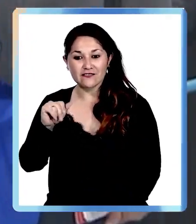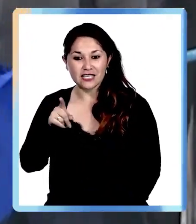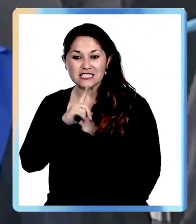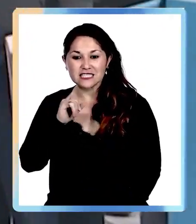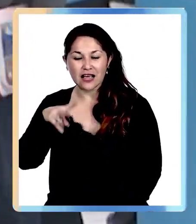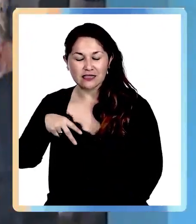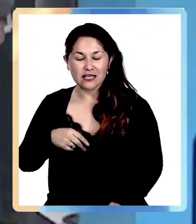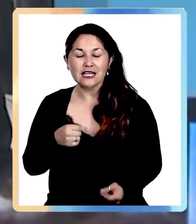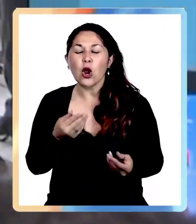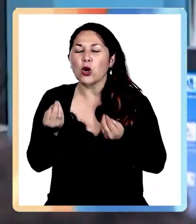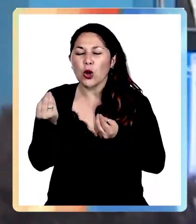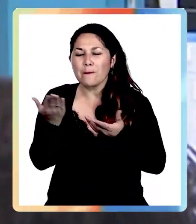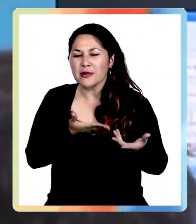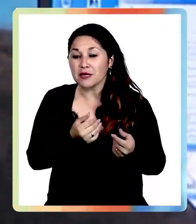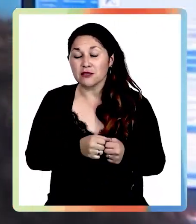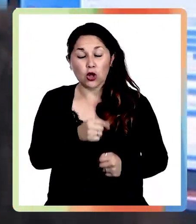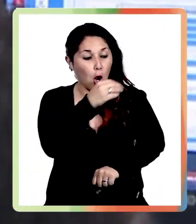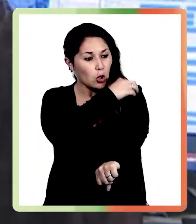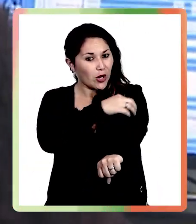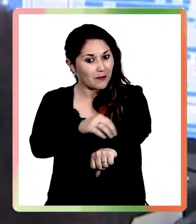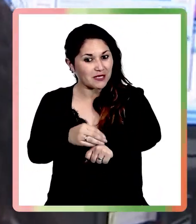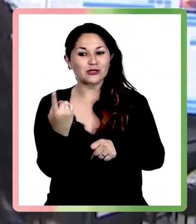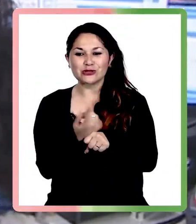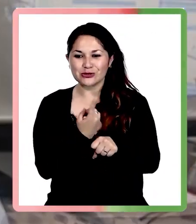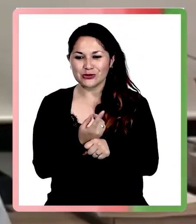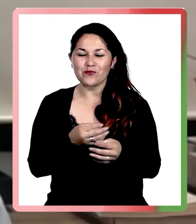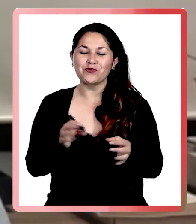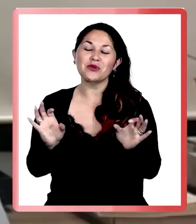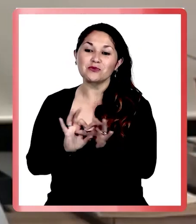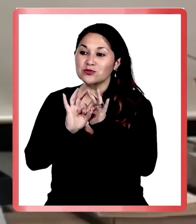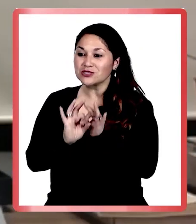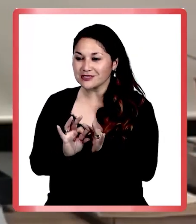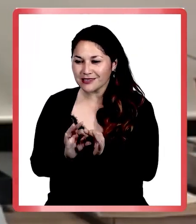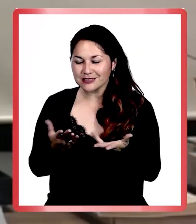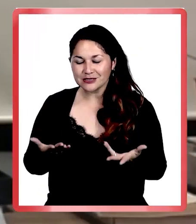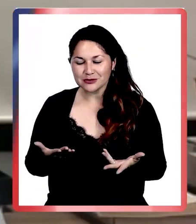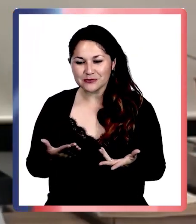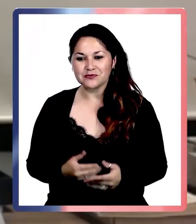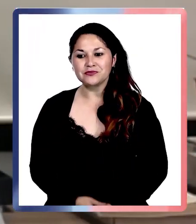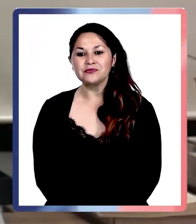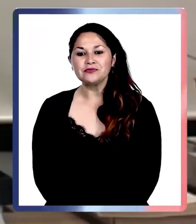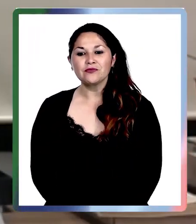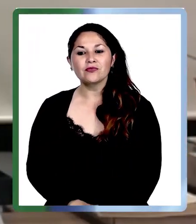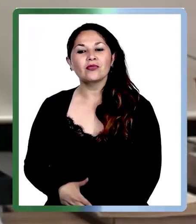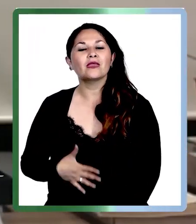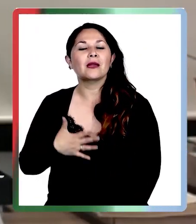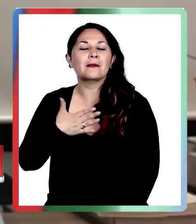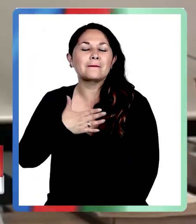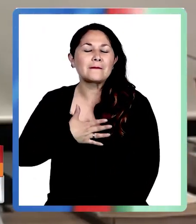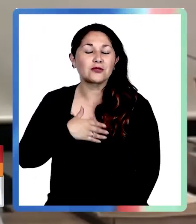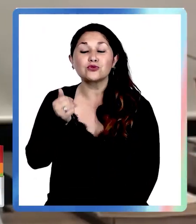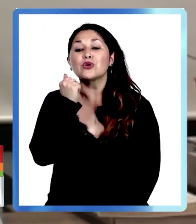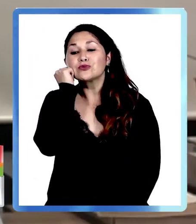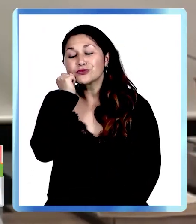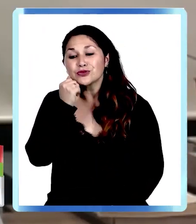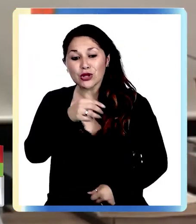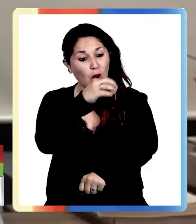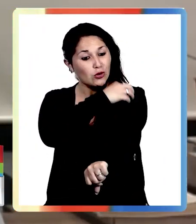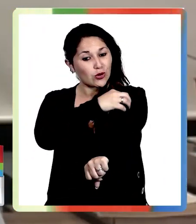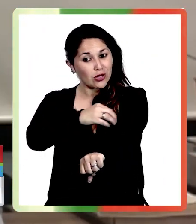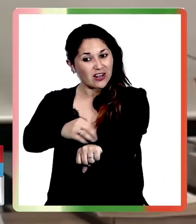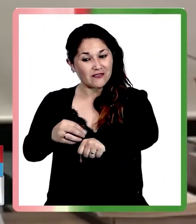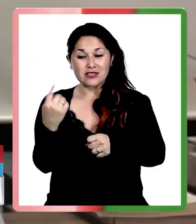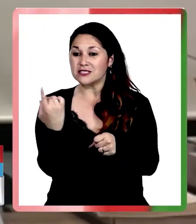saludarlo. Bienvenido a esta conversación con las regiones de Chile. Muchas gracias, Caldet. También para mí es un placer hablar con las regiones de